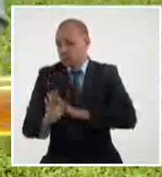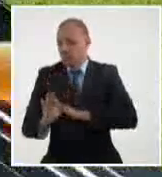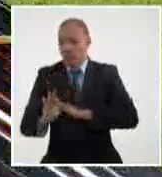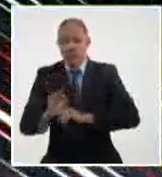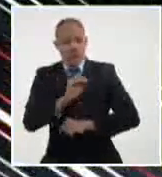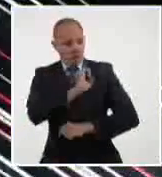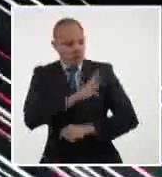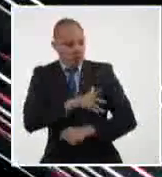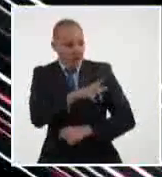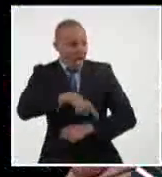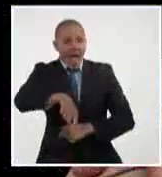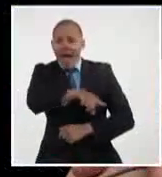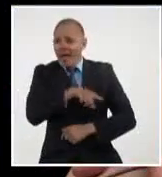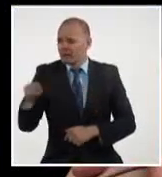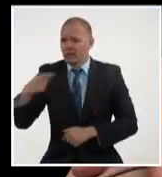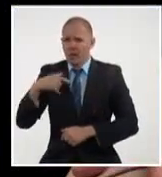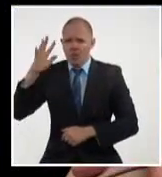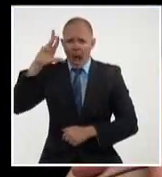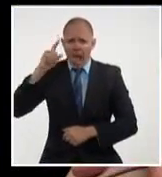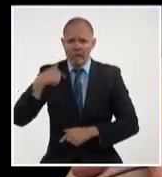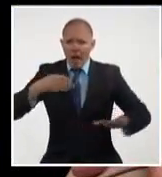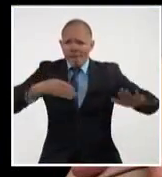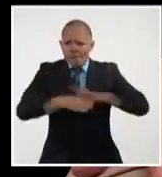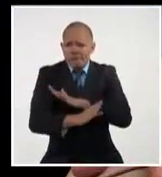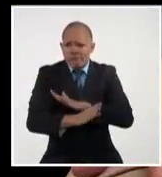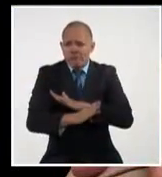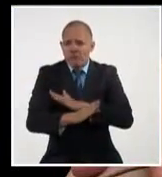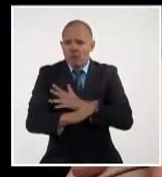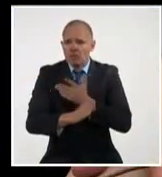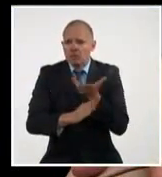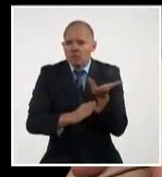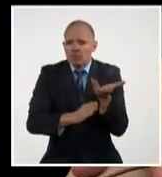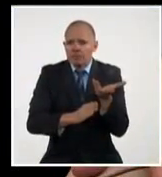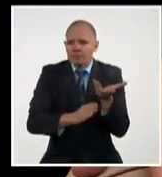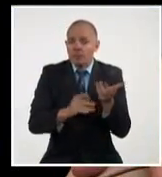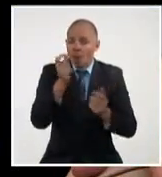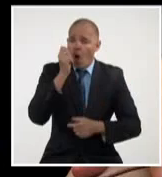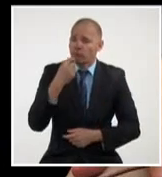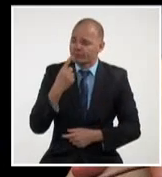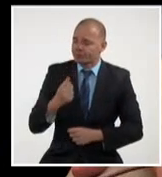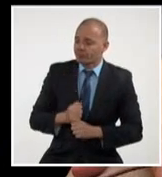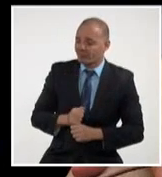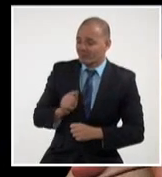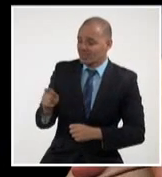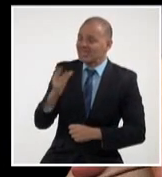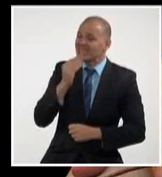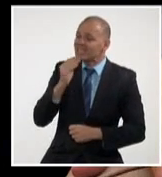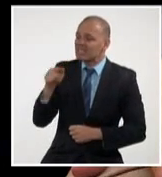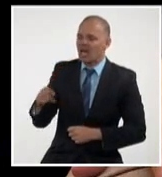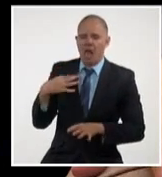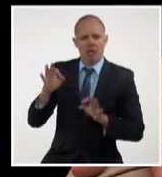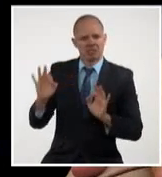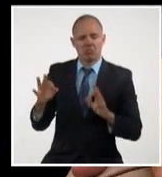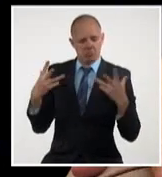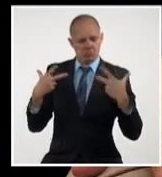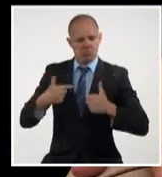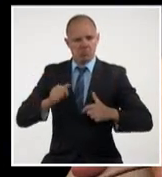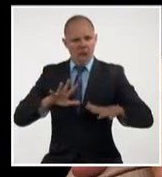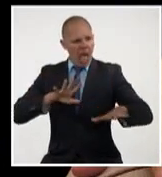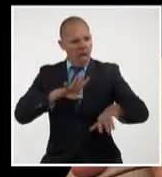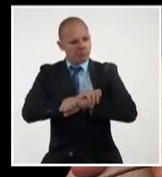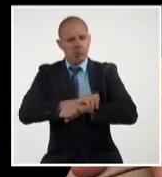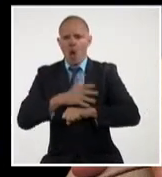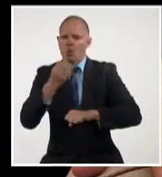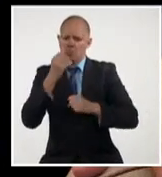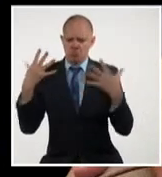territorio. Israel es un estado colonialista y estado de apartheid y de